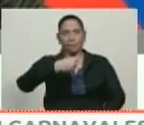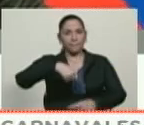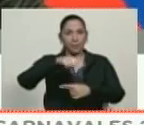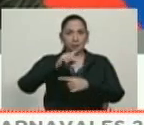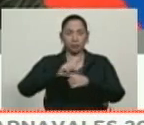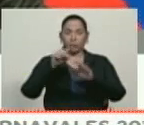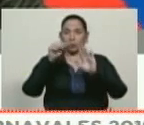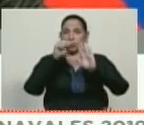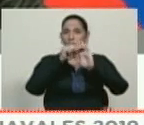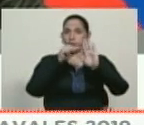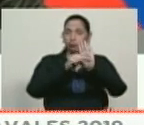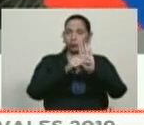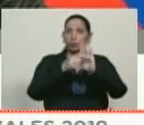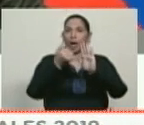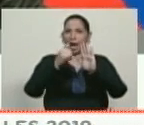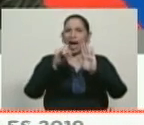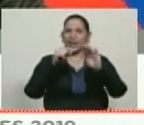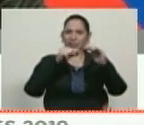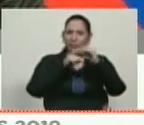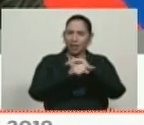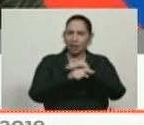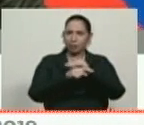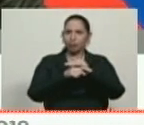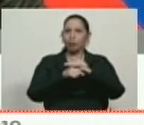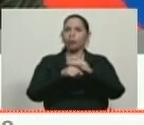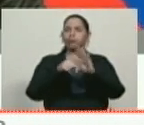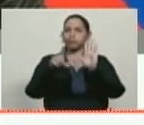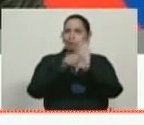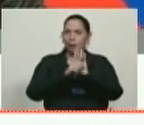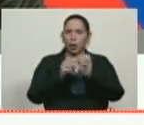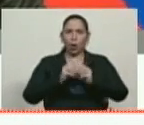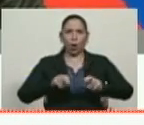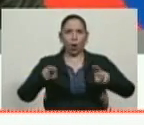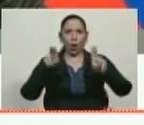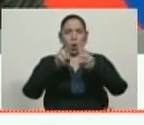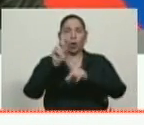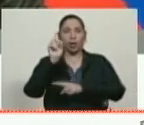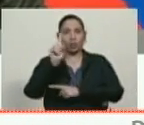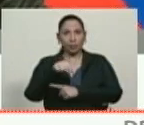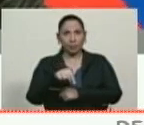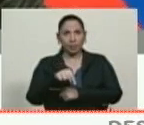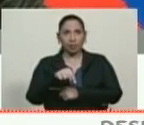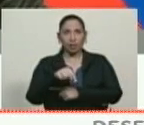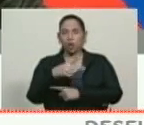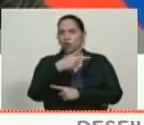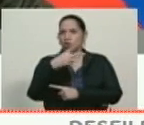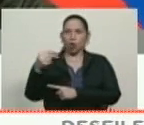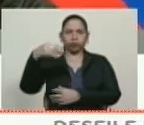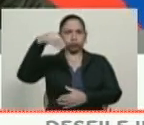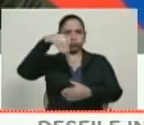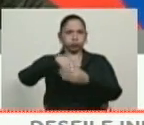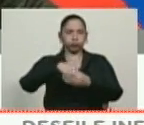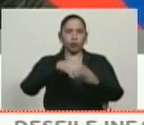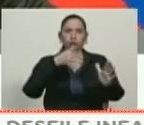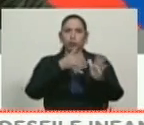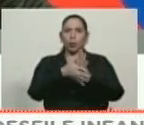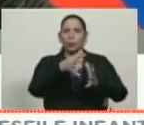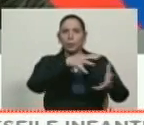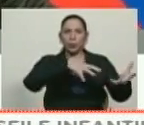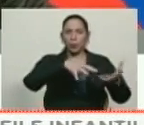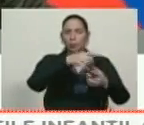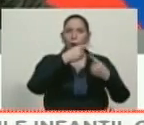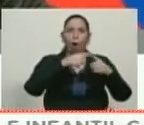fundamentales consagrados en la Carta de la ONU, incluso y primeramente la no injerencia en los asuntos internos de otros